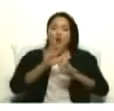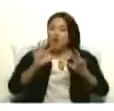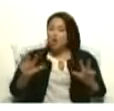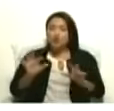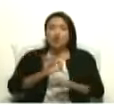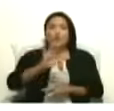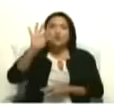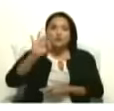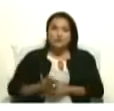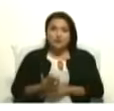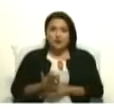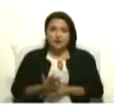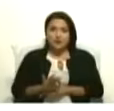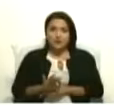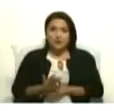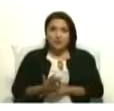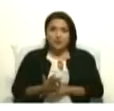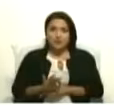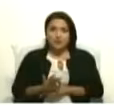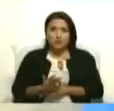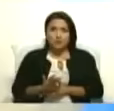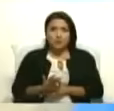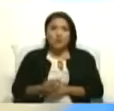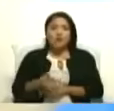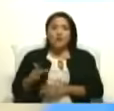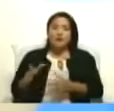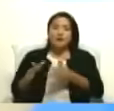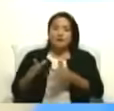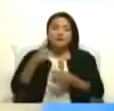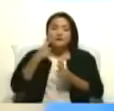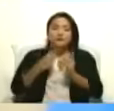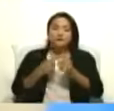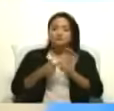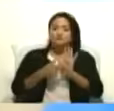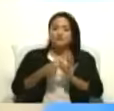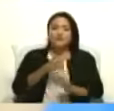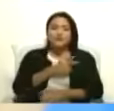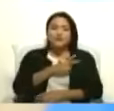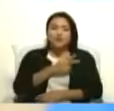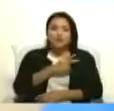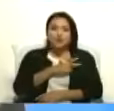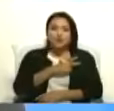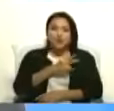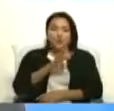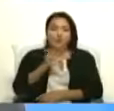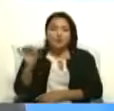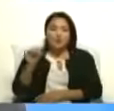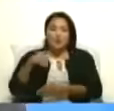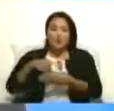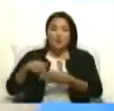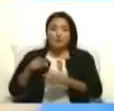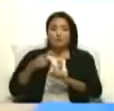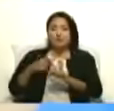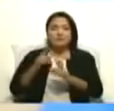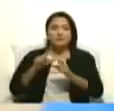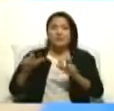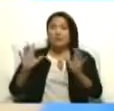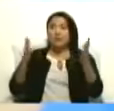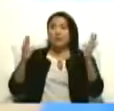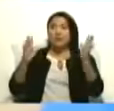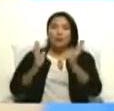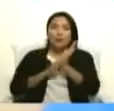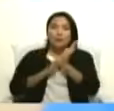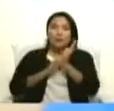etcétera los que ganaban y salía benevi y contaba primero 400 votos y todos aplaudían ganó